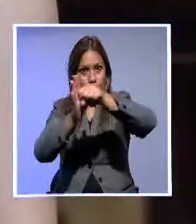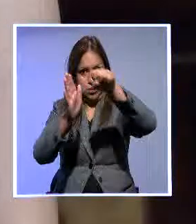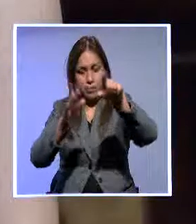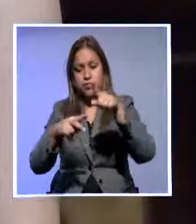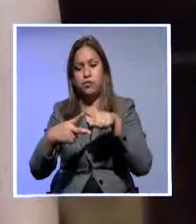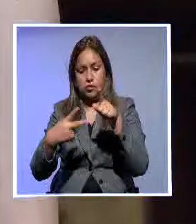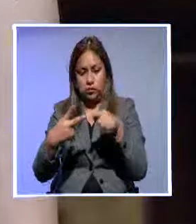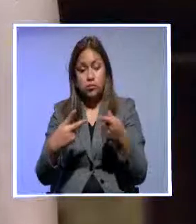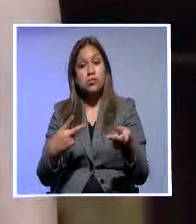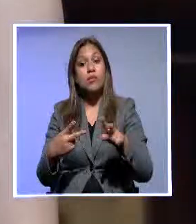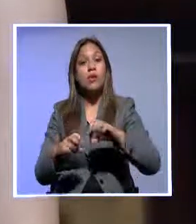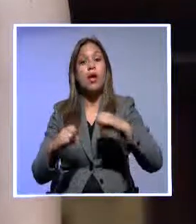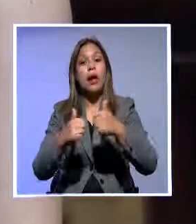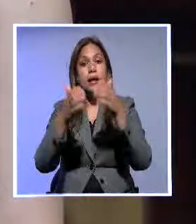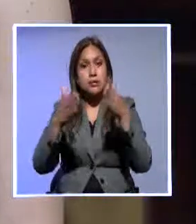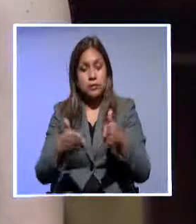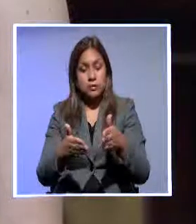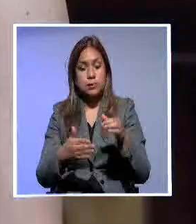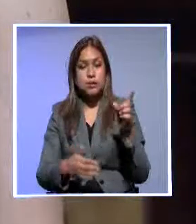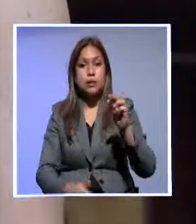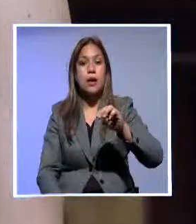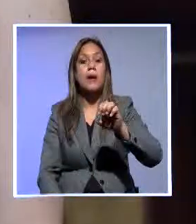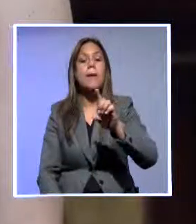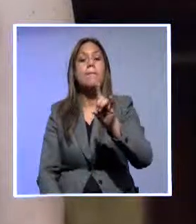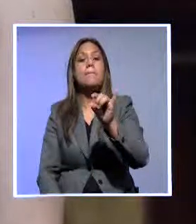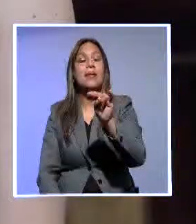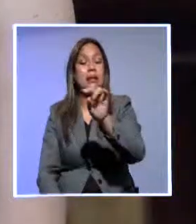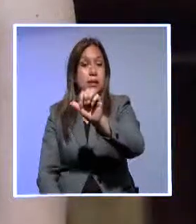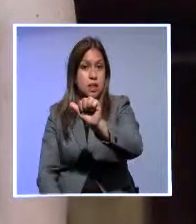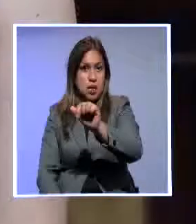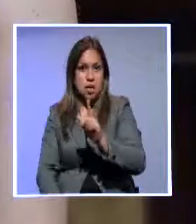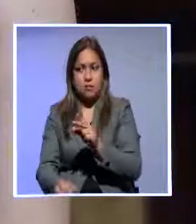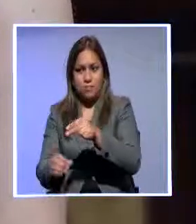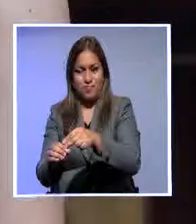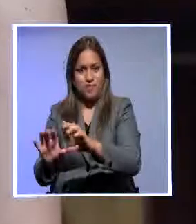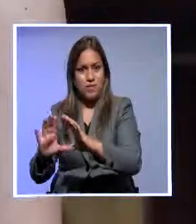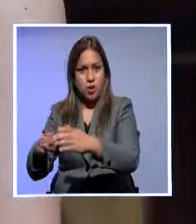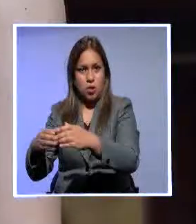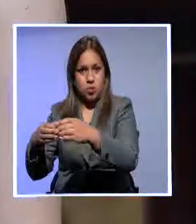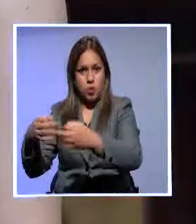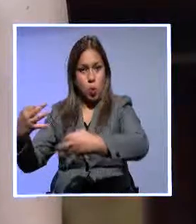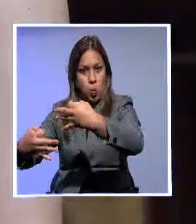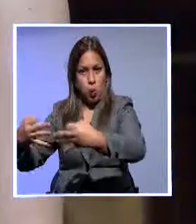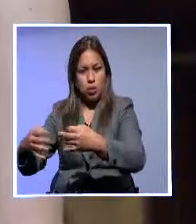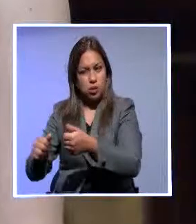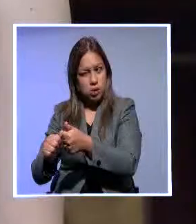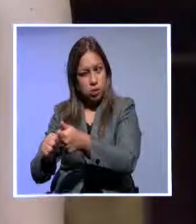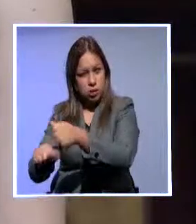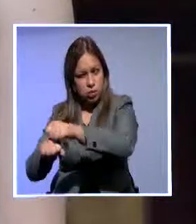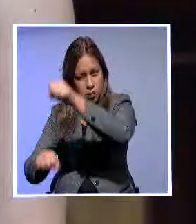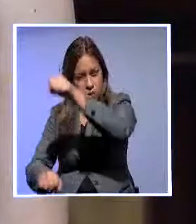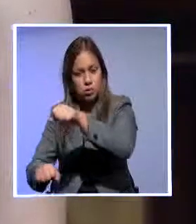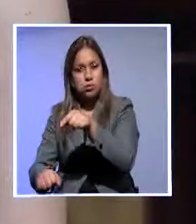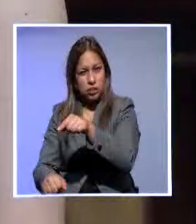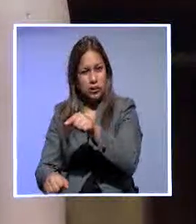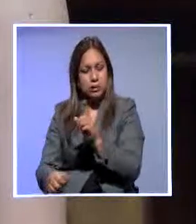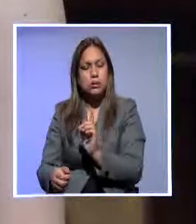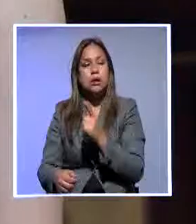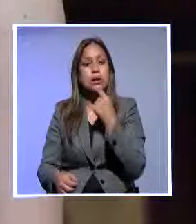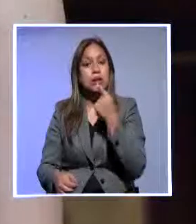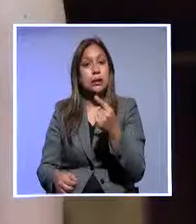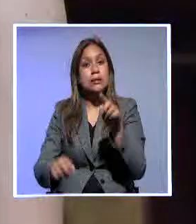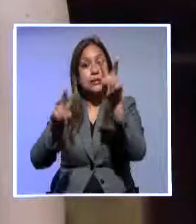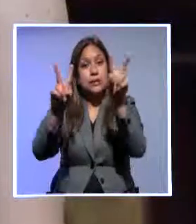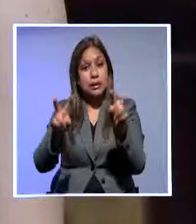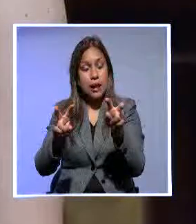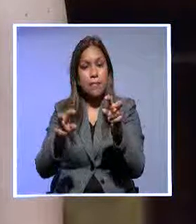víctor medina integrante de la comisión de fiscalización y el manifestaba un un aspecto y es que está este tema de remitir el